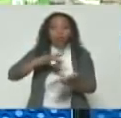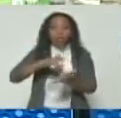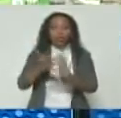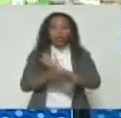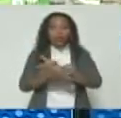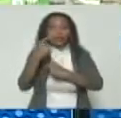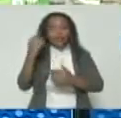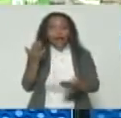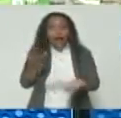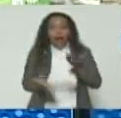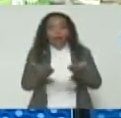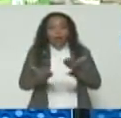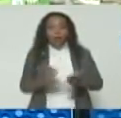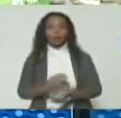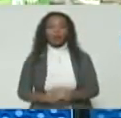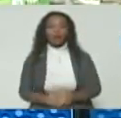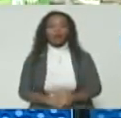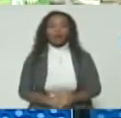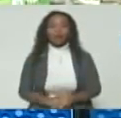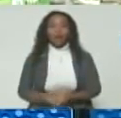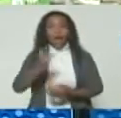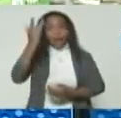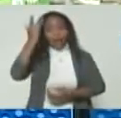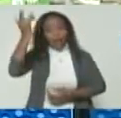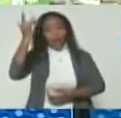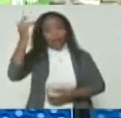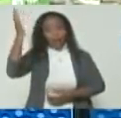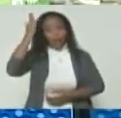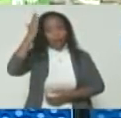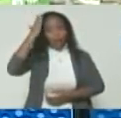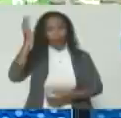con equilibrio, con inteligencia, con sabiduría.